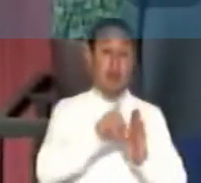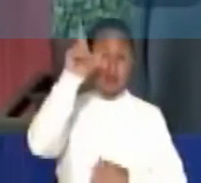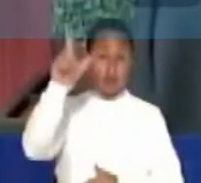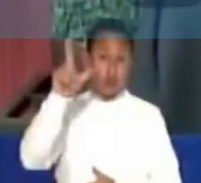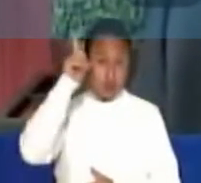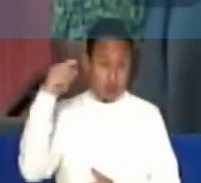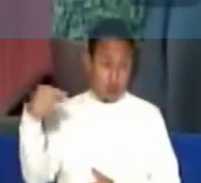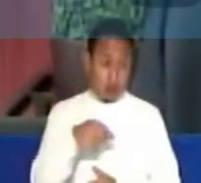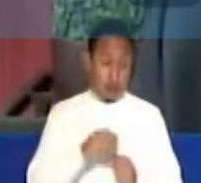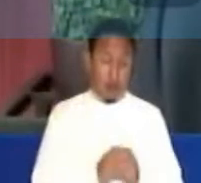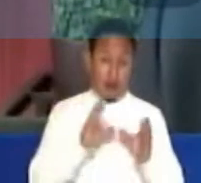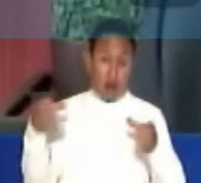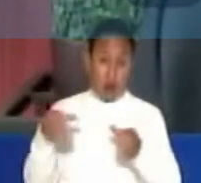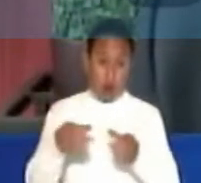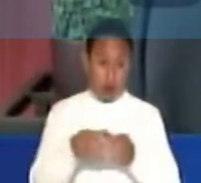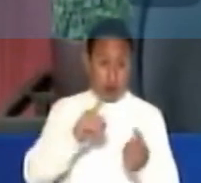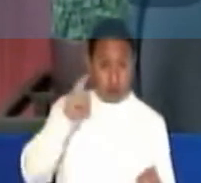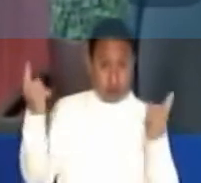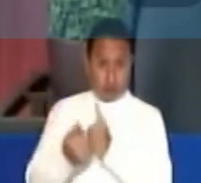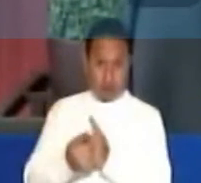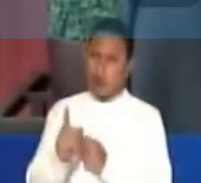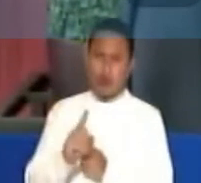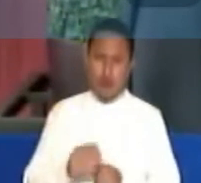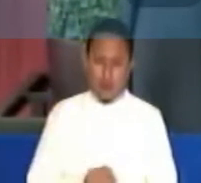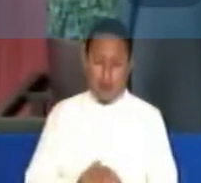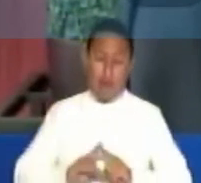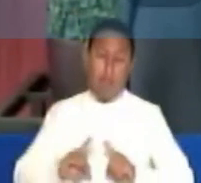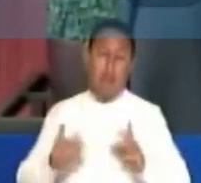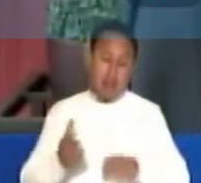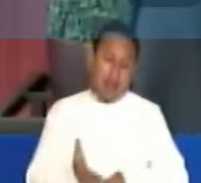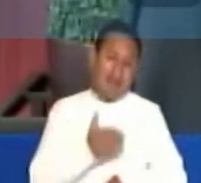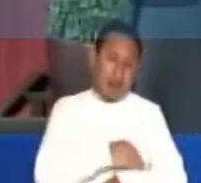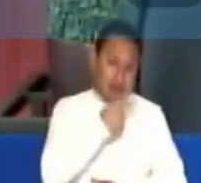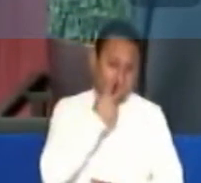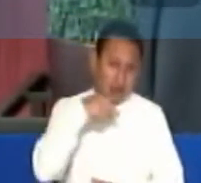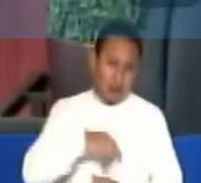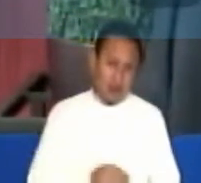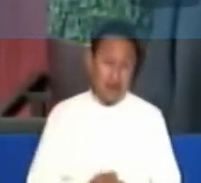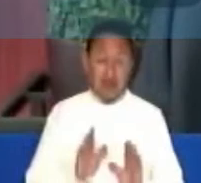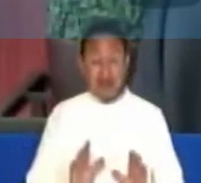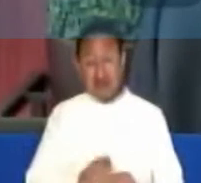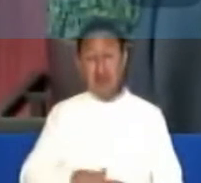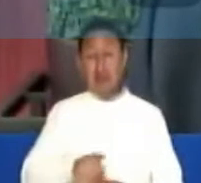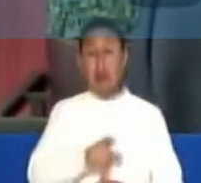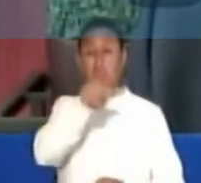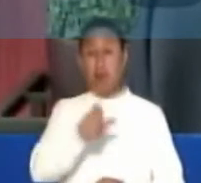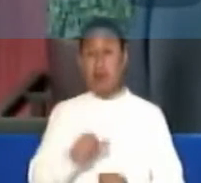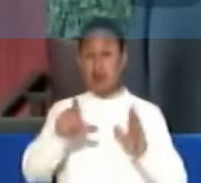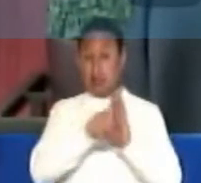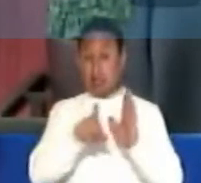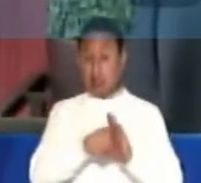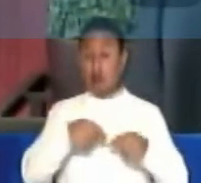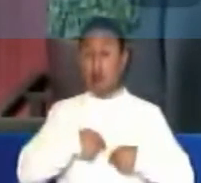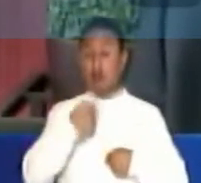lógico reconfigurar las comisiones legislativas, pero ya hemos visto incluso en ocasiones anteriores que interpretaciones antojadizas de la ley se